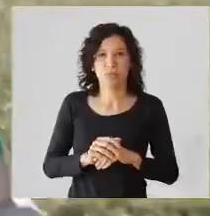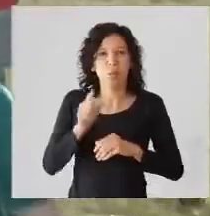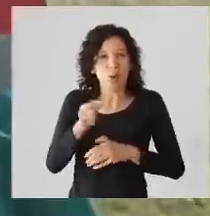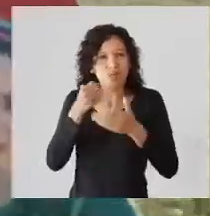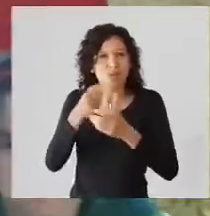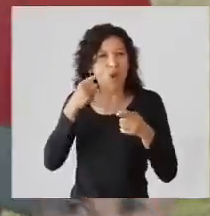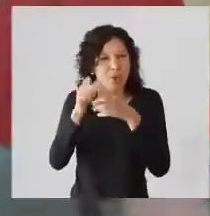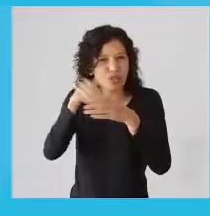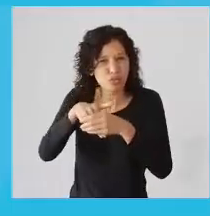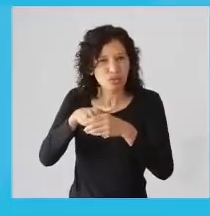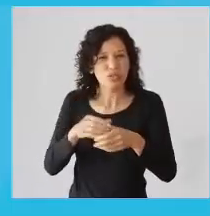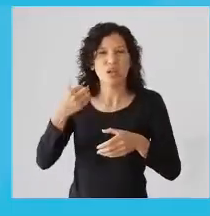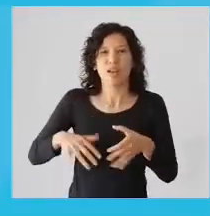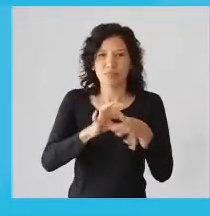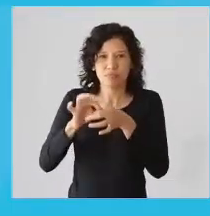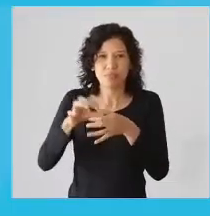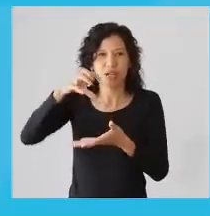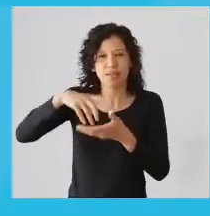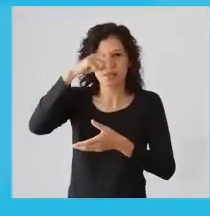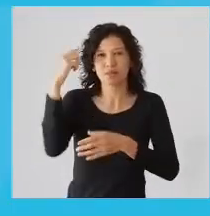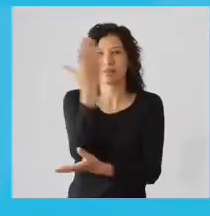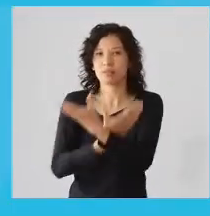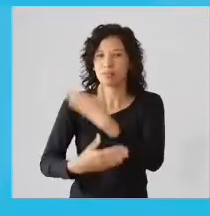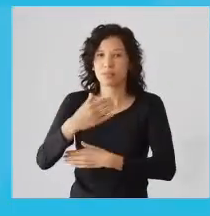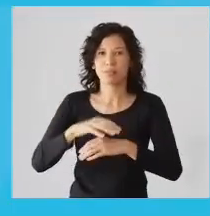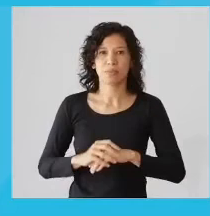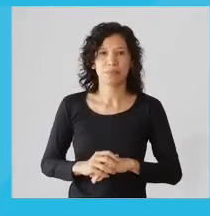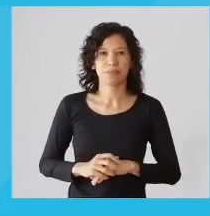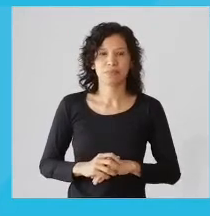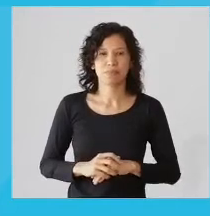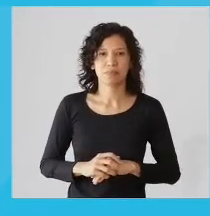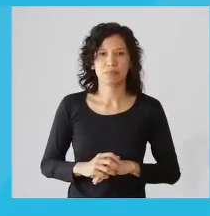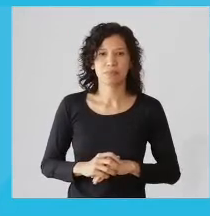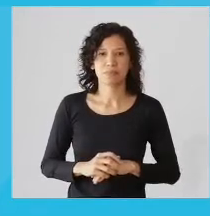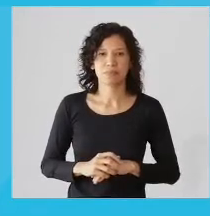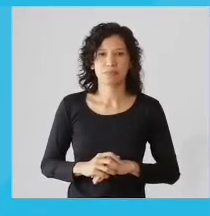Juga por la inclusión. Argentina Unida. Agencia Nacional de Discapacidad.